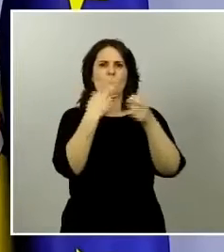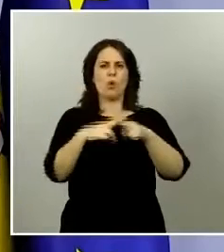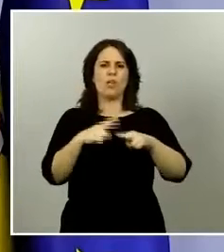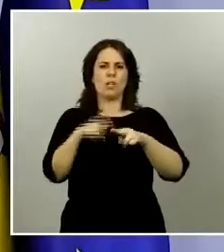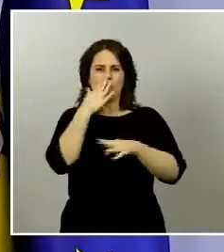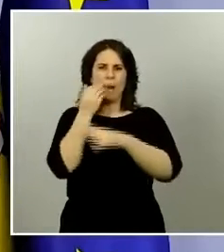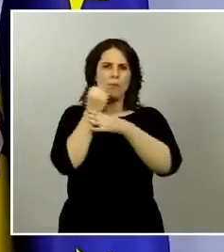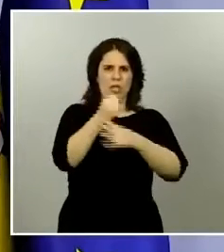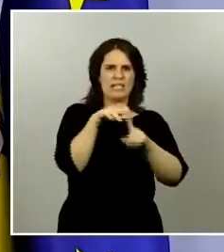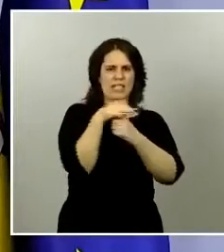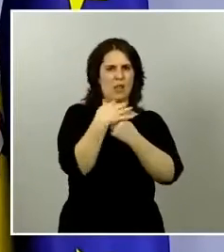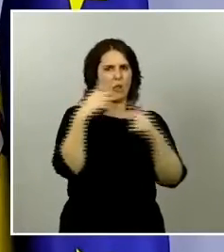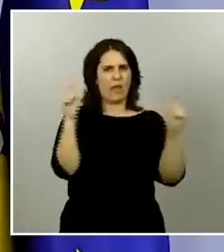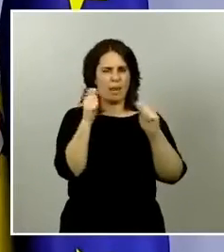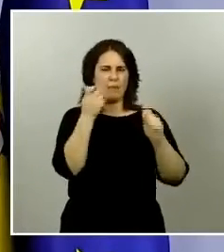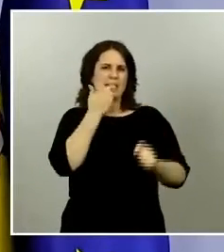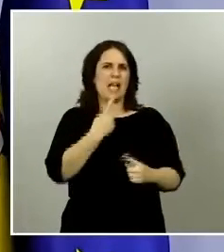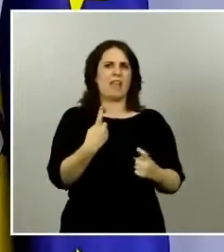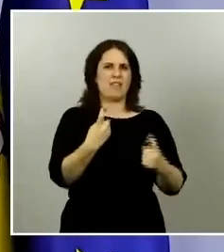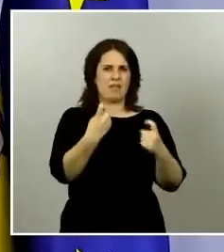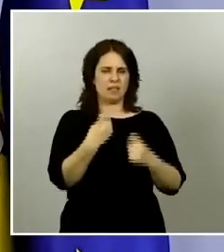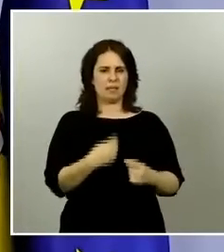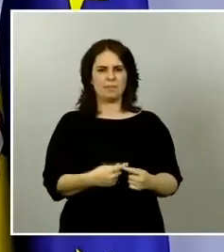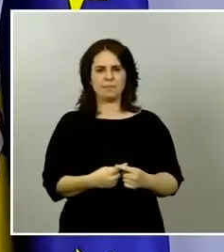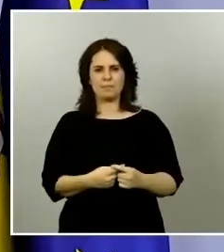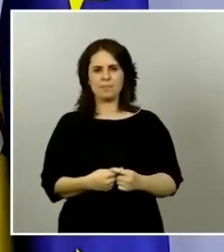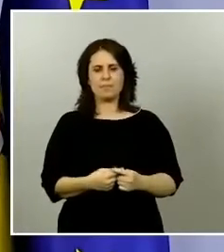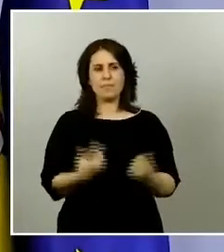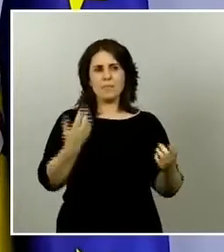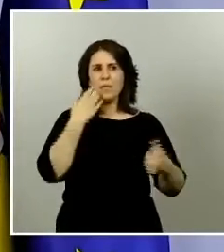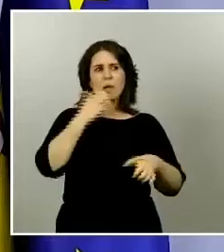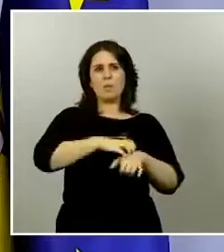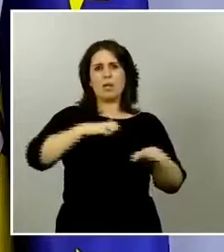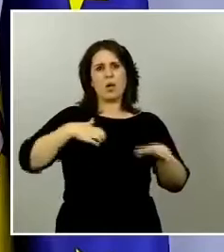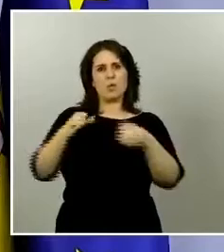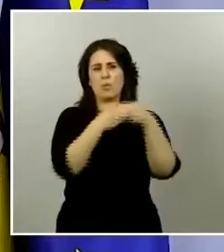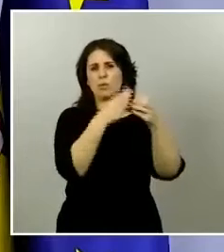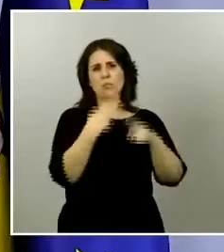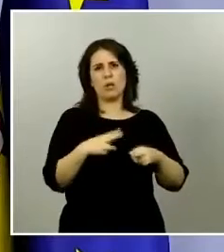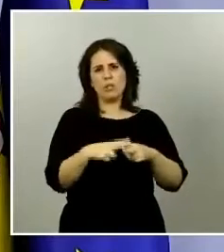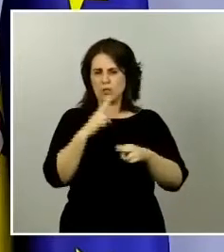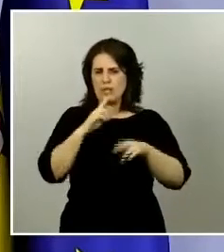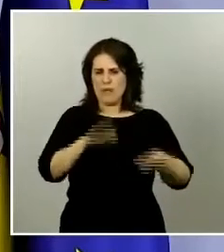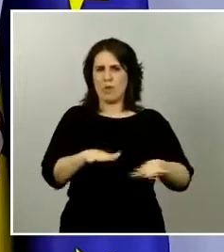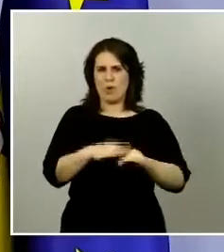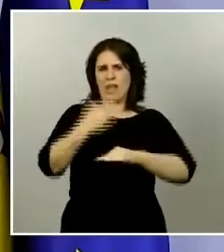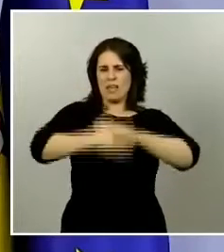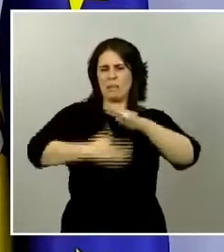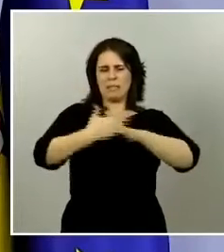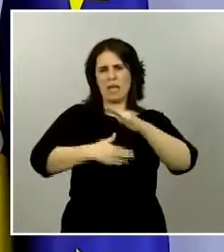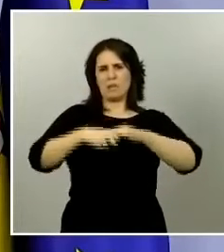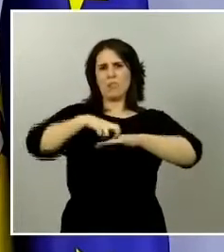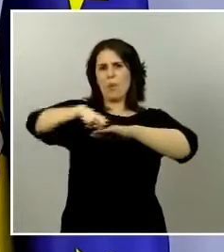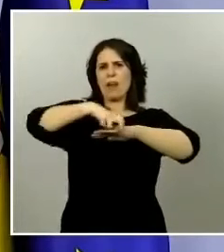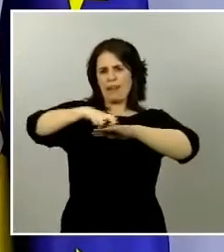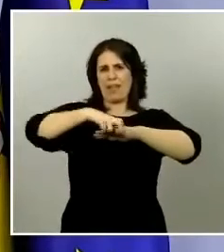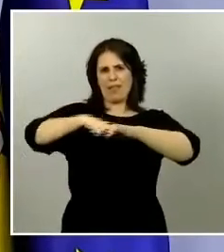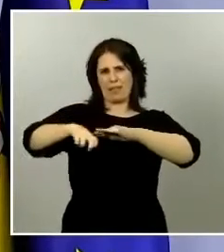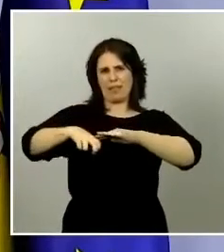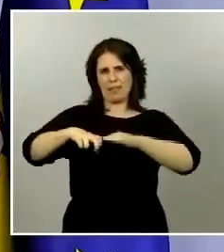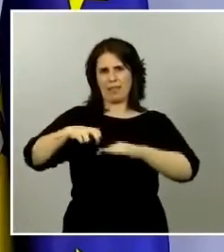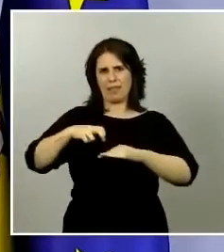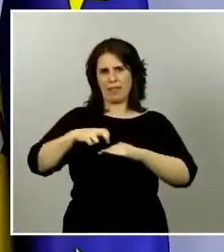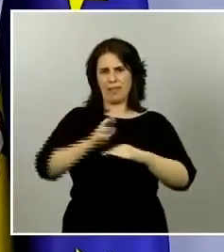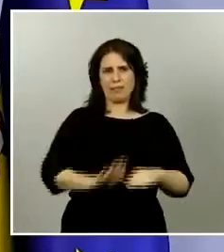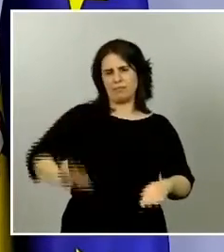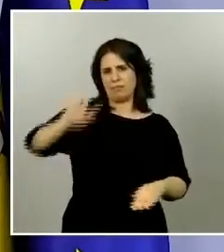políticas para poder apoyar el estado de alarma. Y también les tengo que decir que los presidentes autonómicos mayoritariamente han estado a